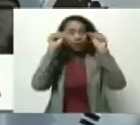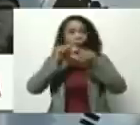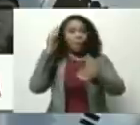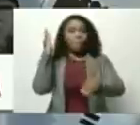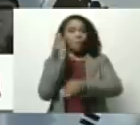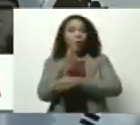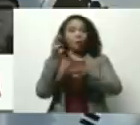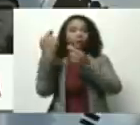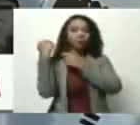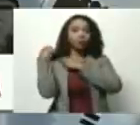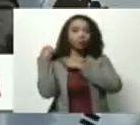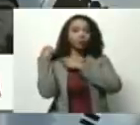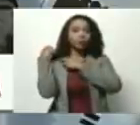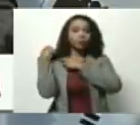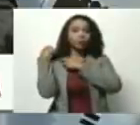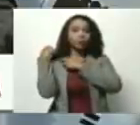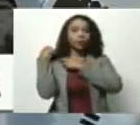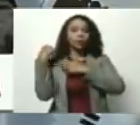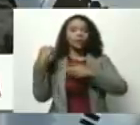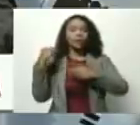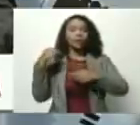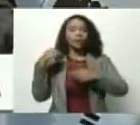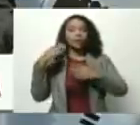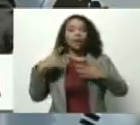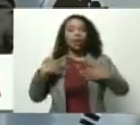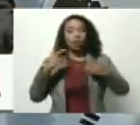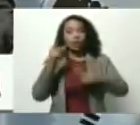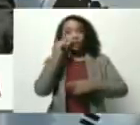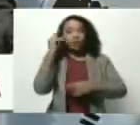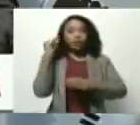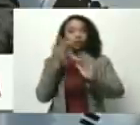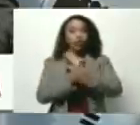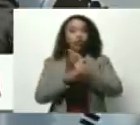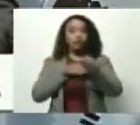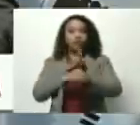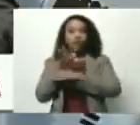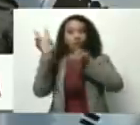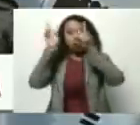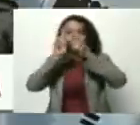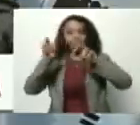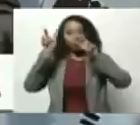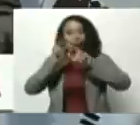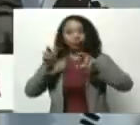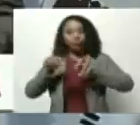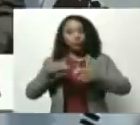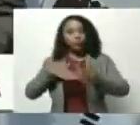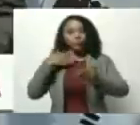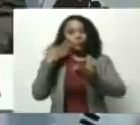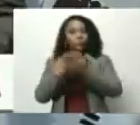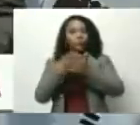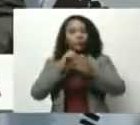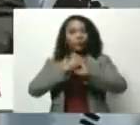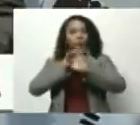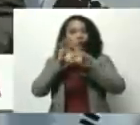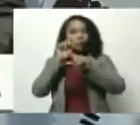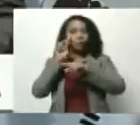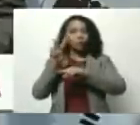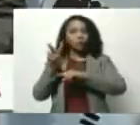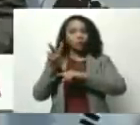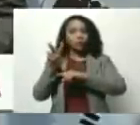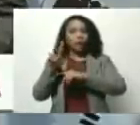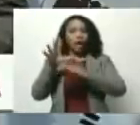de responsabilidad de los y las adolescentes. En el transcurso de la investigación se pudo determinar que el